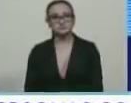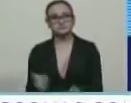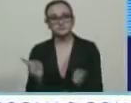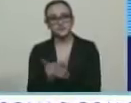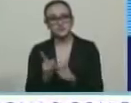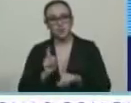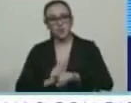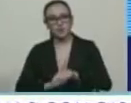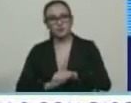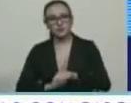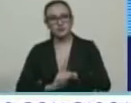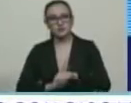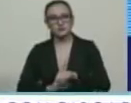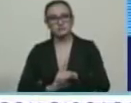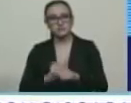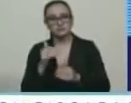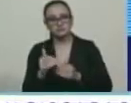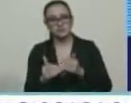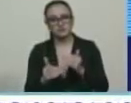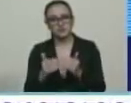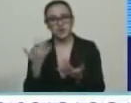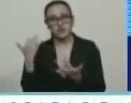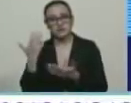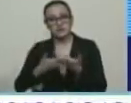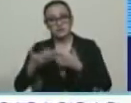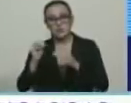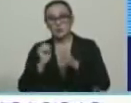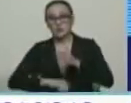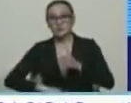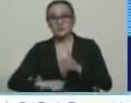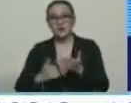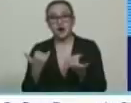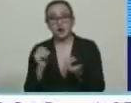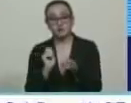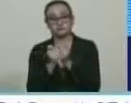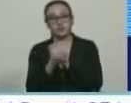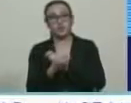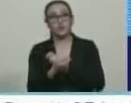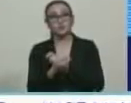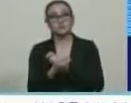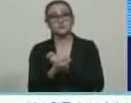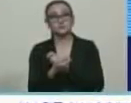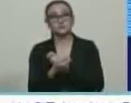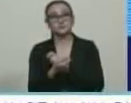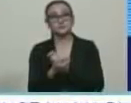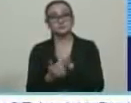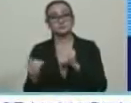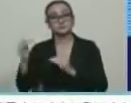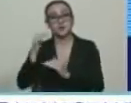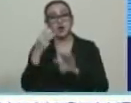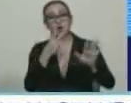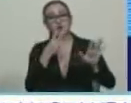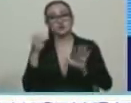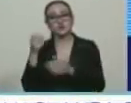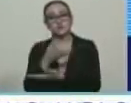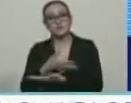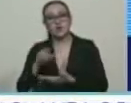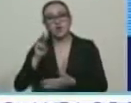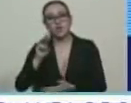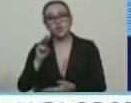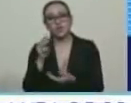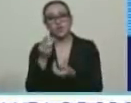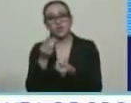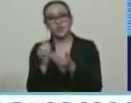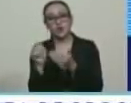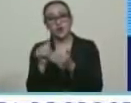de un comercio inexistente a un comercio que se proyecta por encima de los 800 millones de dólares este año,